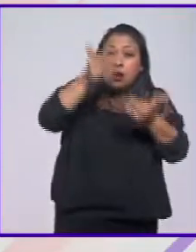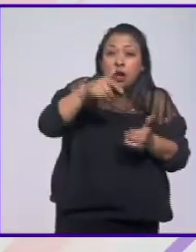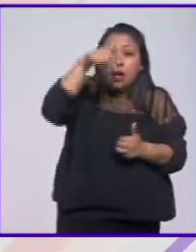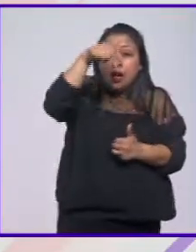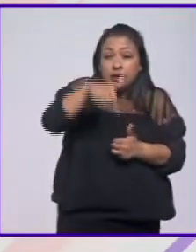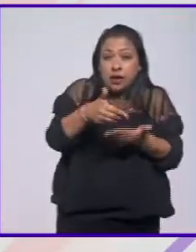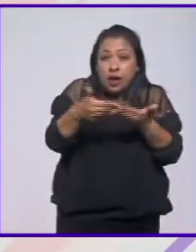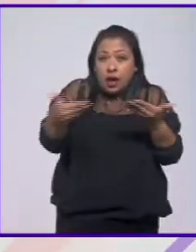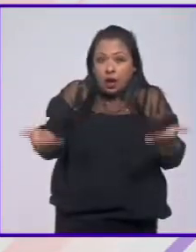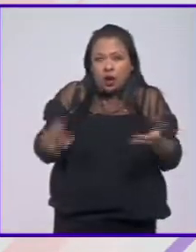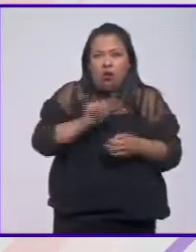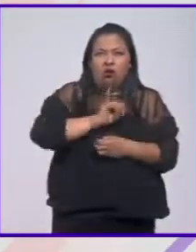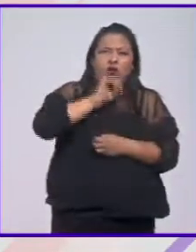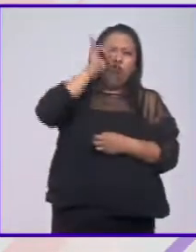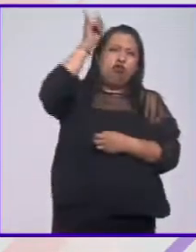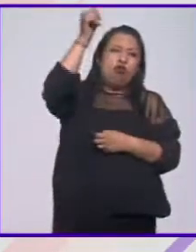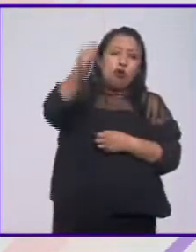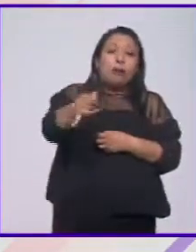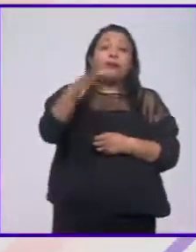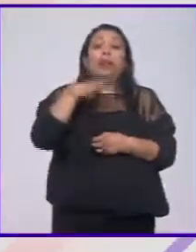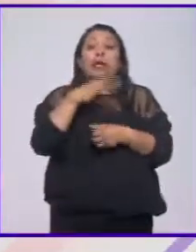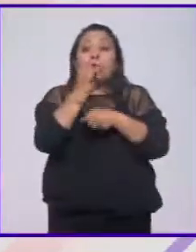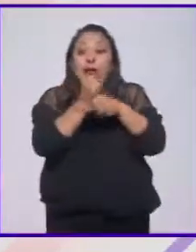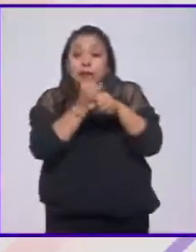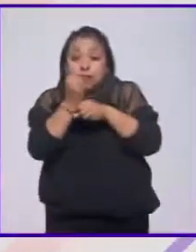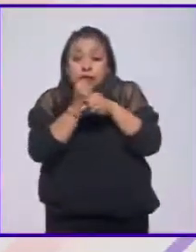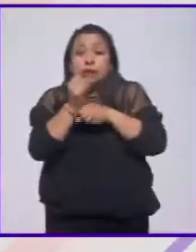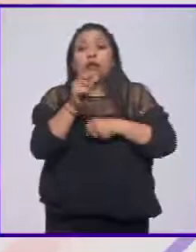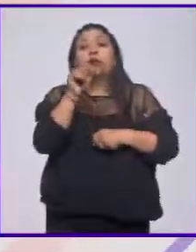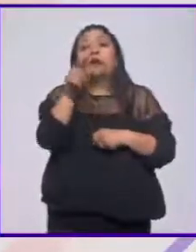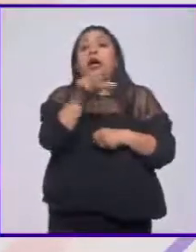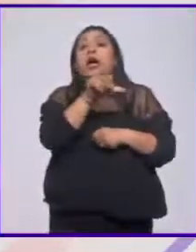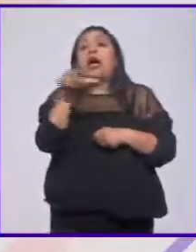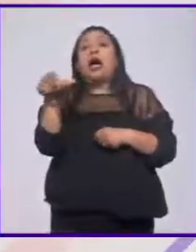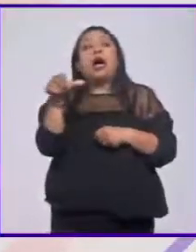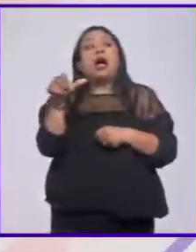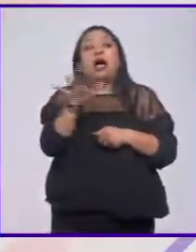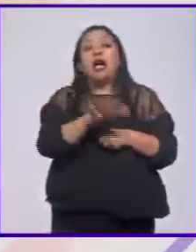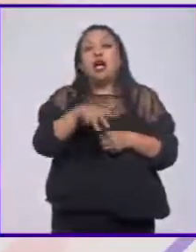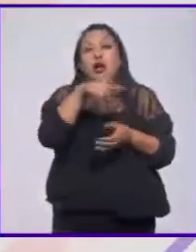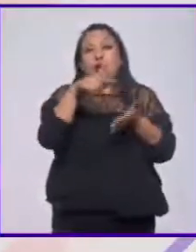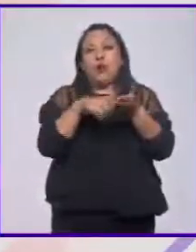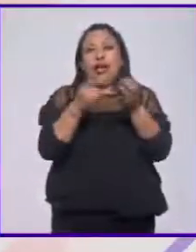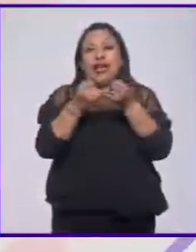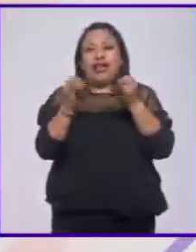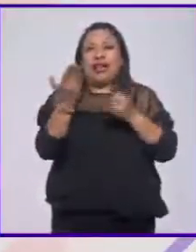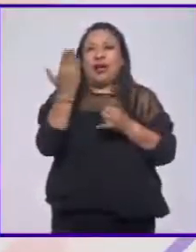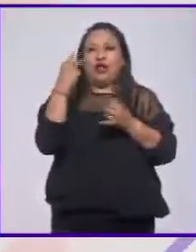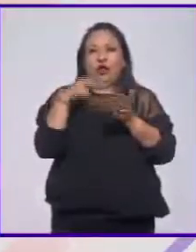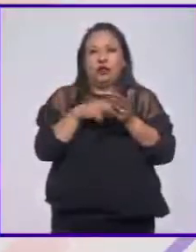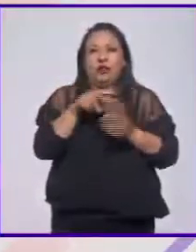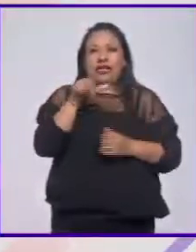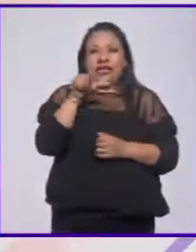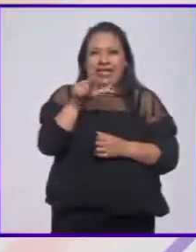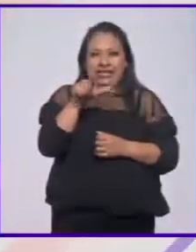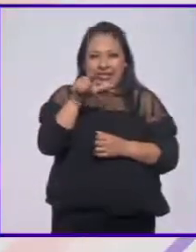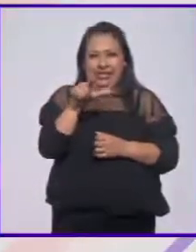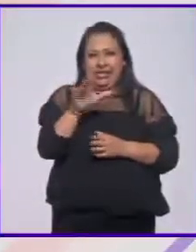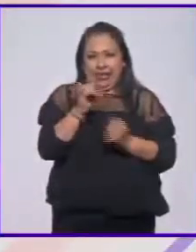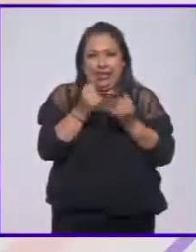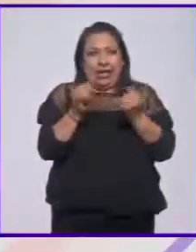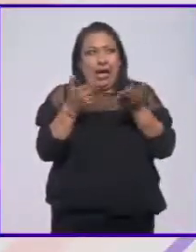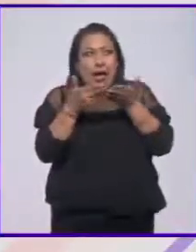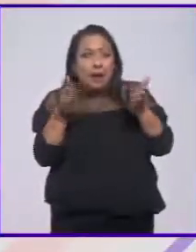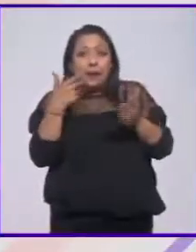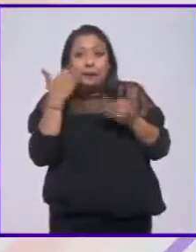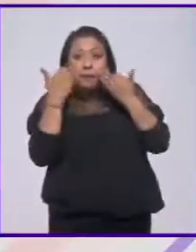encontramos en la actualidad. La investigación se extiende hasta el vestíbulo que fue inaugurado en el año 2017,